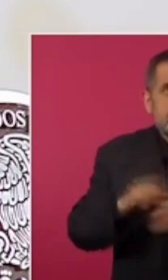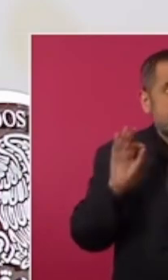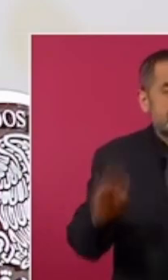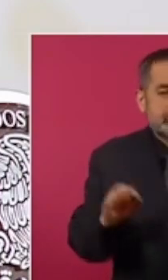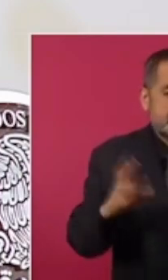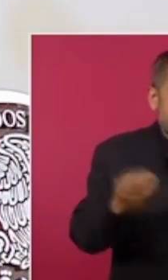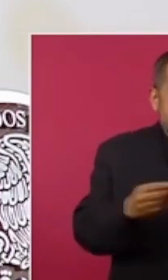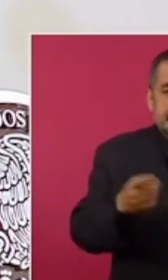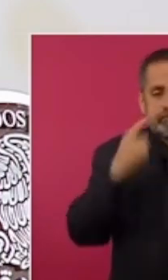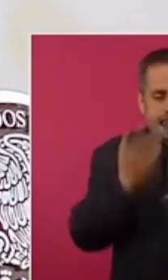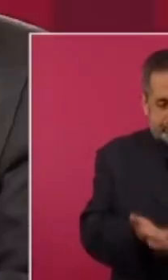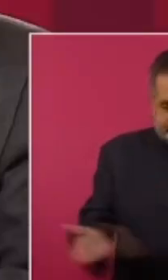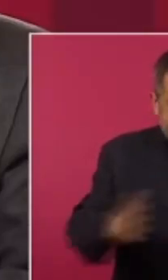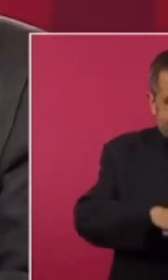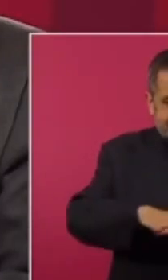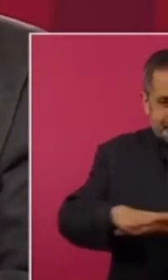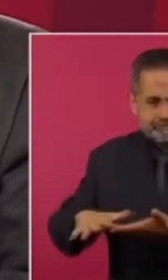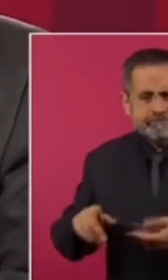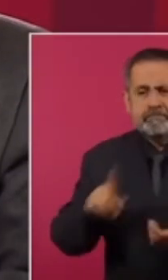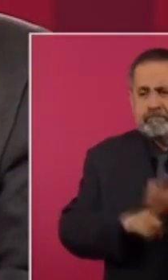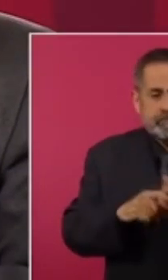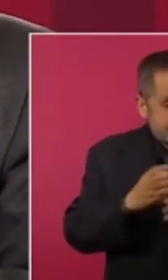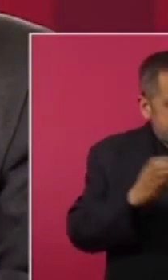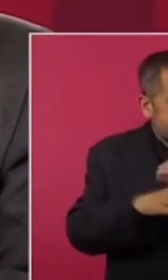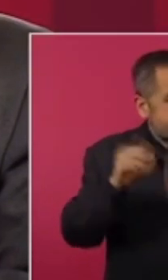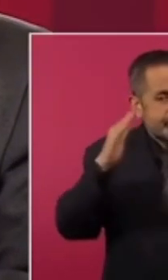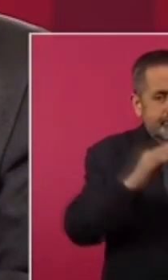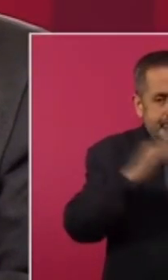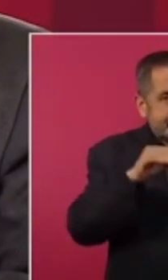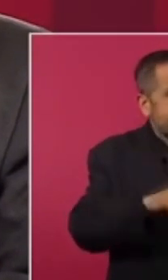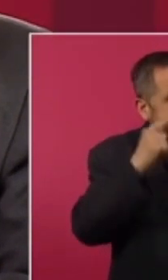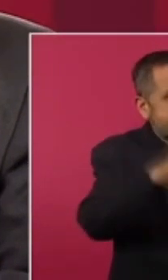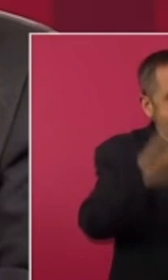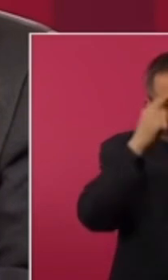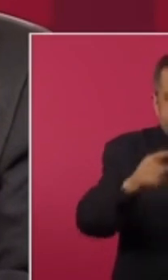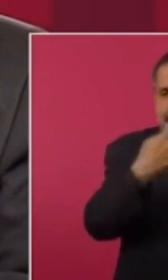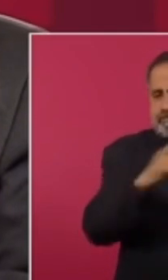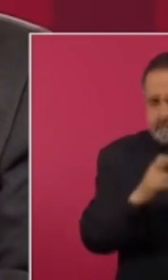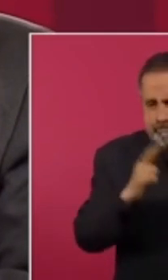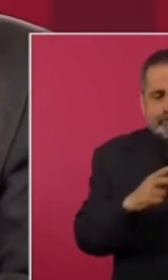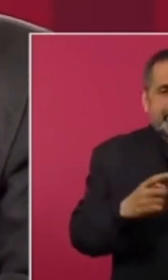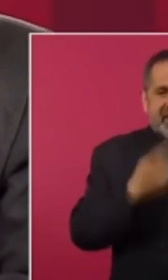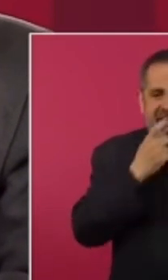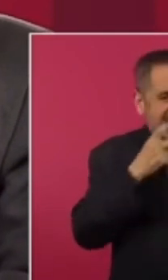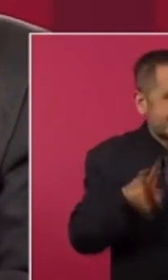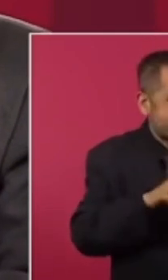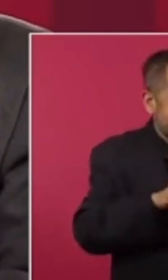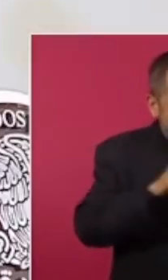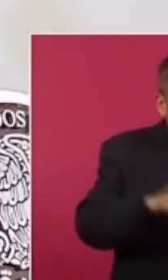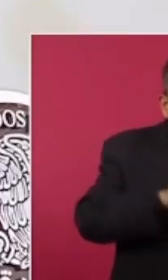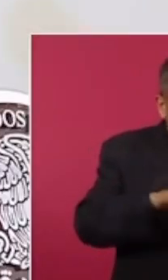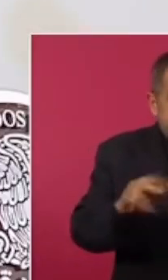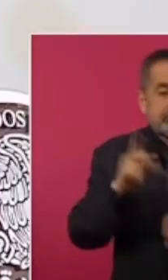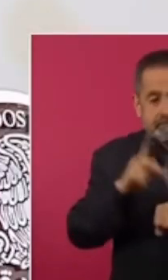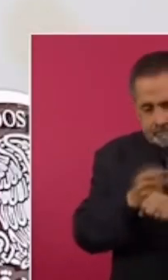entre metates, materiales domésticos, materiales de carácter ritual, cerámica y materiales de piedra